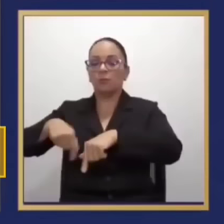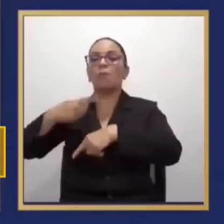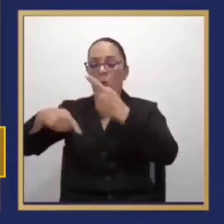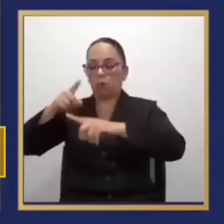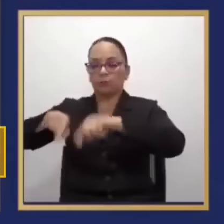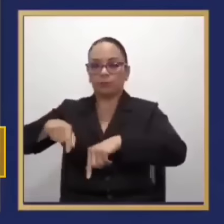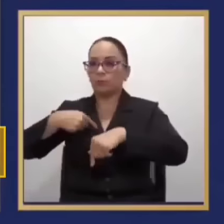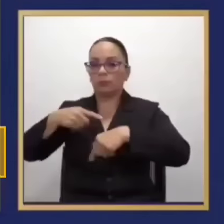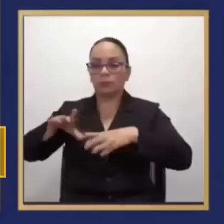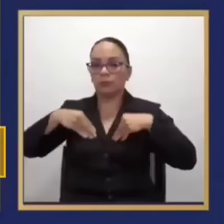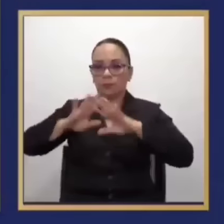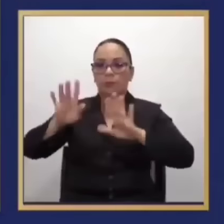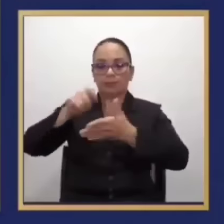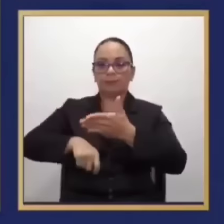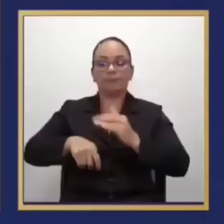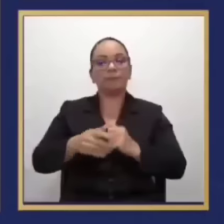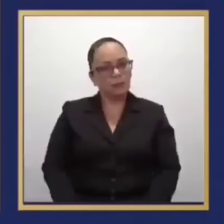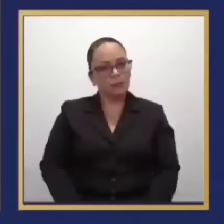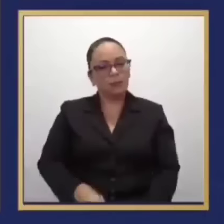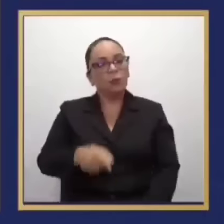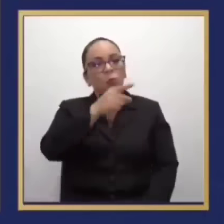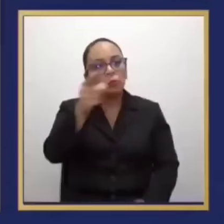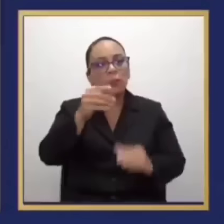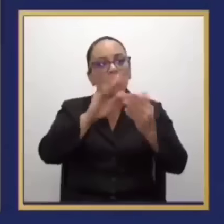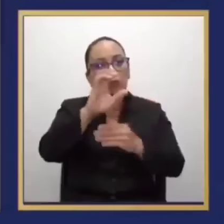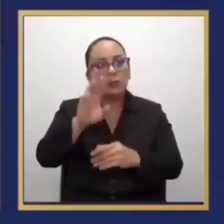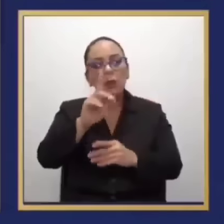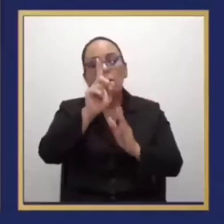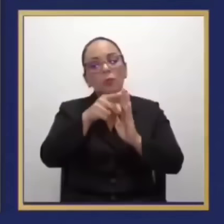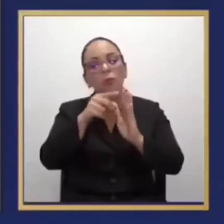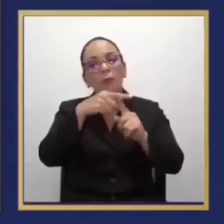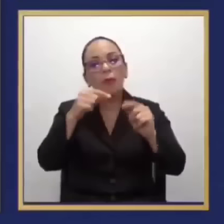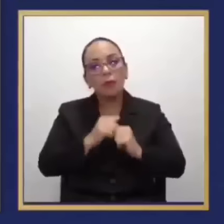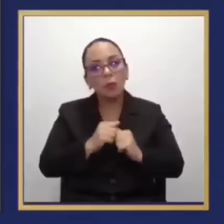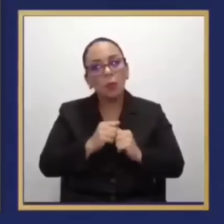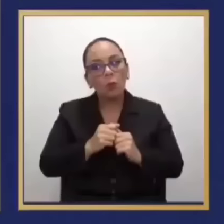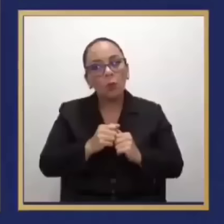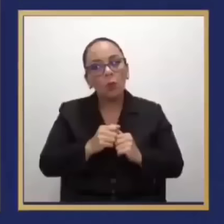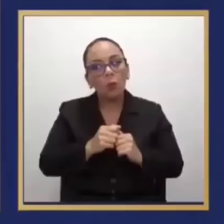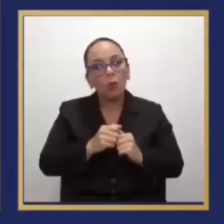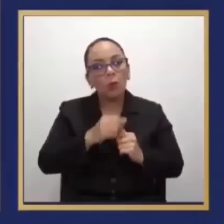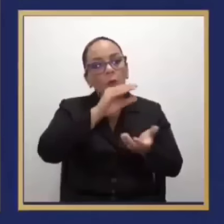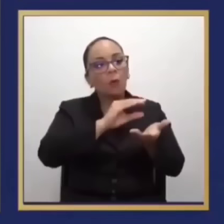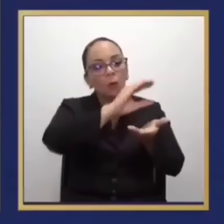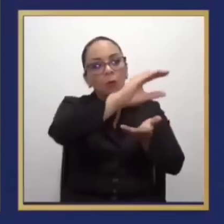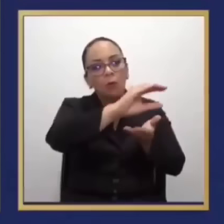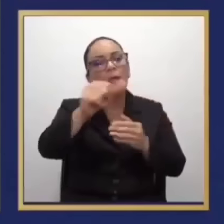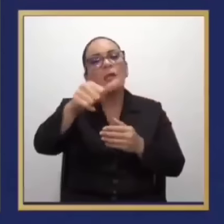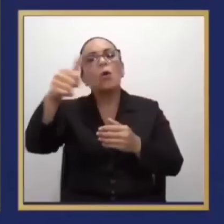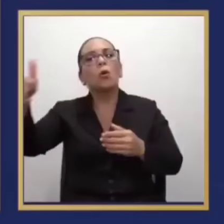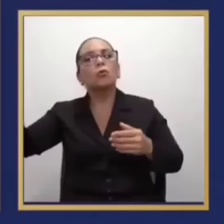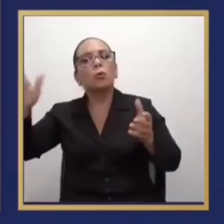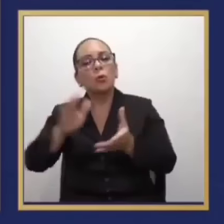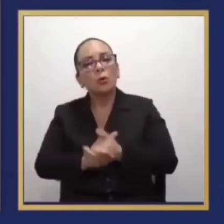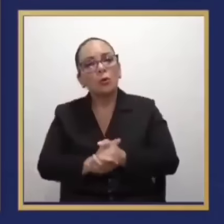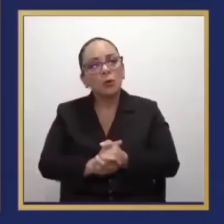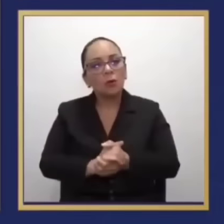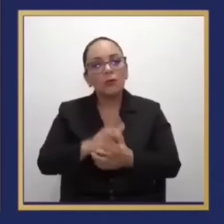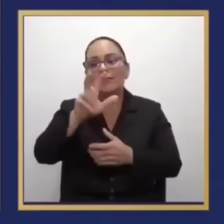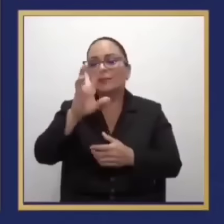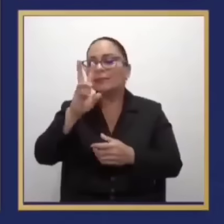para usted, pueblo de Costa Rica, minuto y medio. Y todo el resto de minutos que haya en 365 días de un